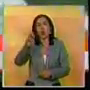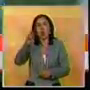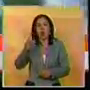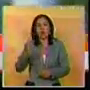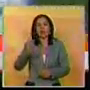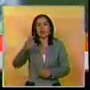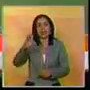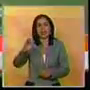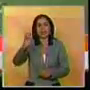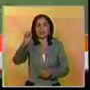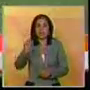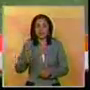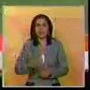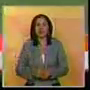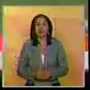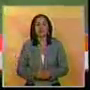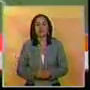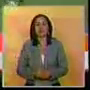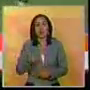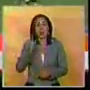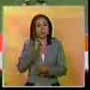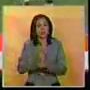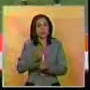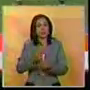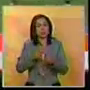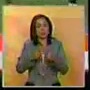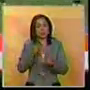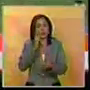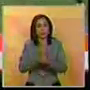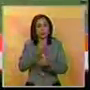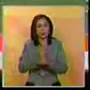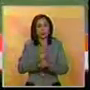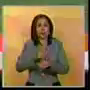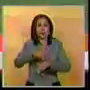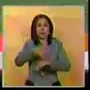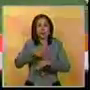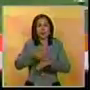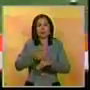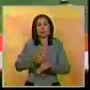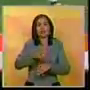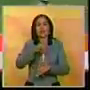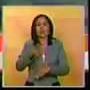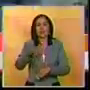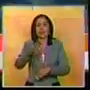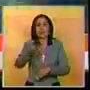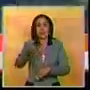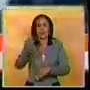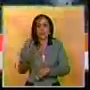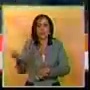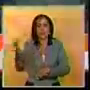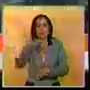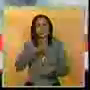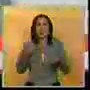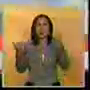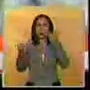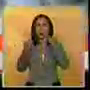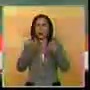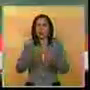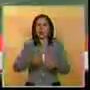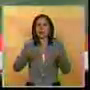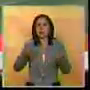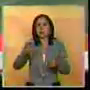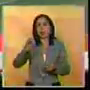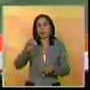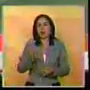Kleber Santana en propia puerta. Hoy se disputarán los otros dos encuentros coperos, Barcelona versus Villarreal con el regreso de Ronaldinho y Athletic